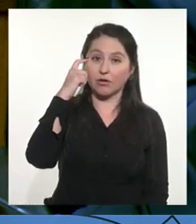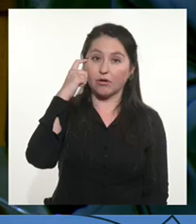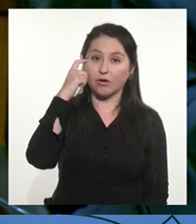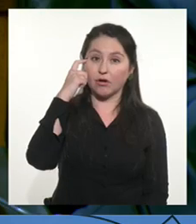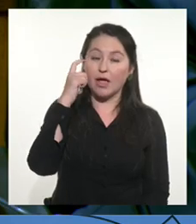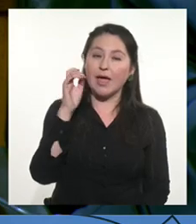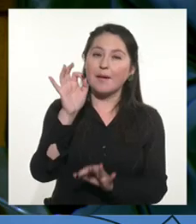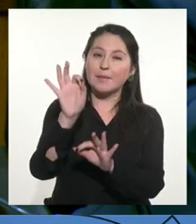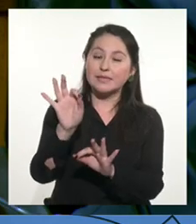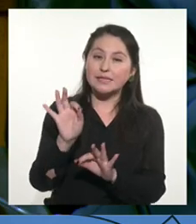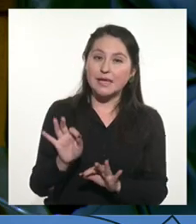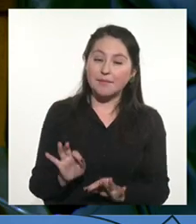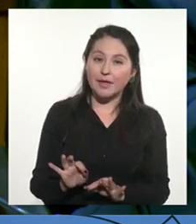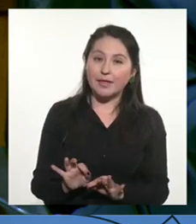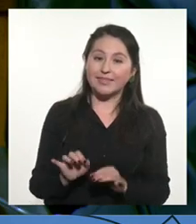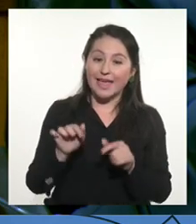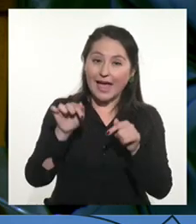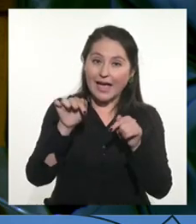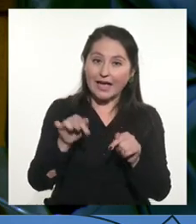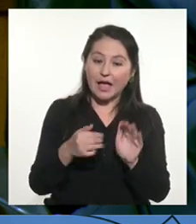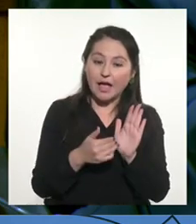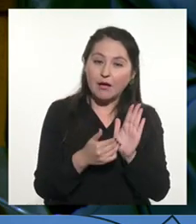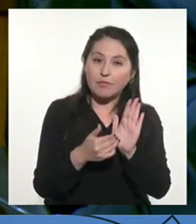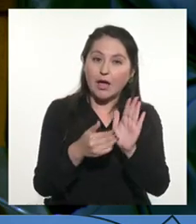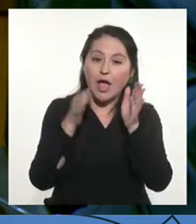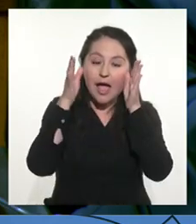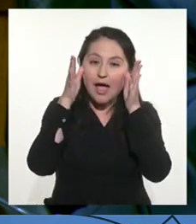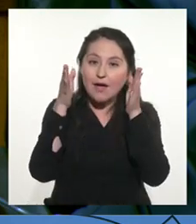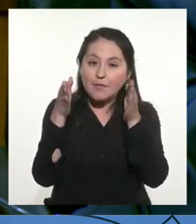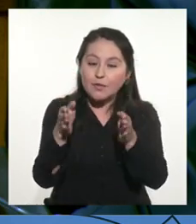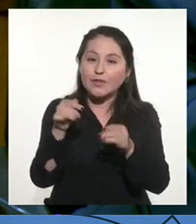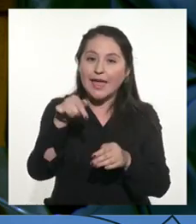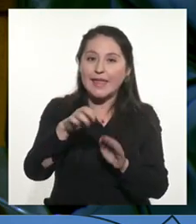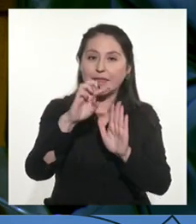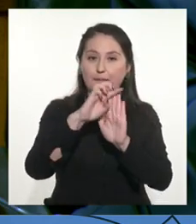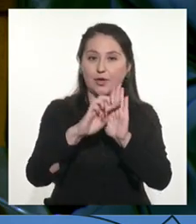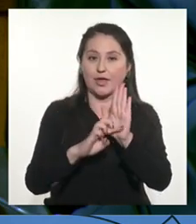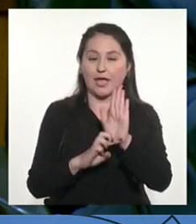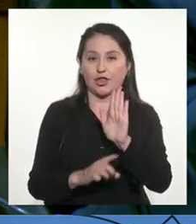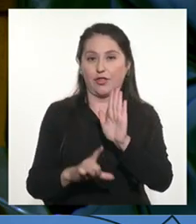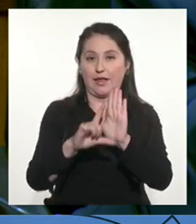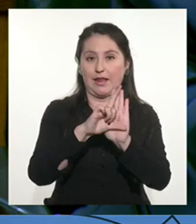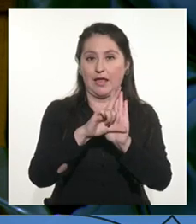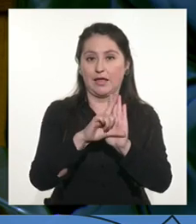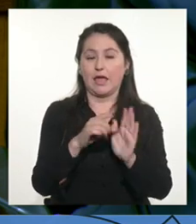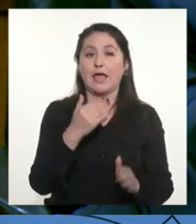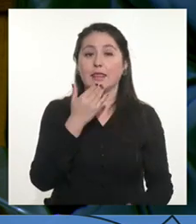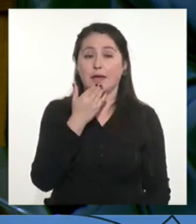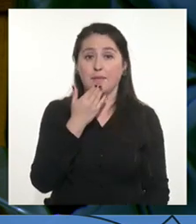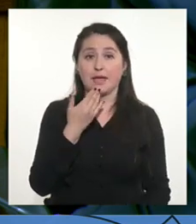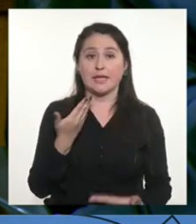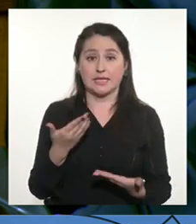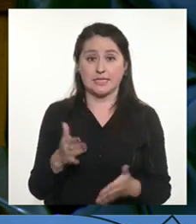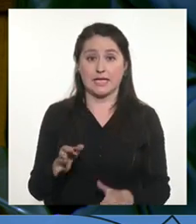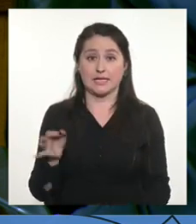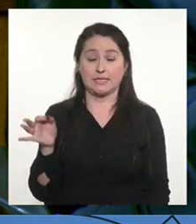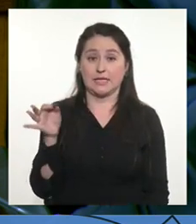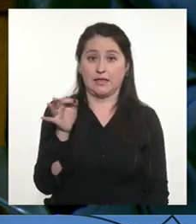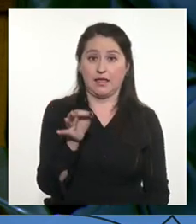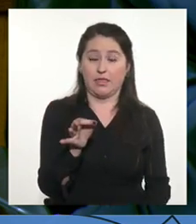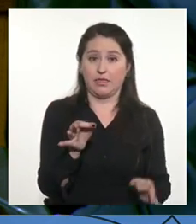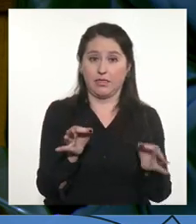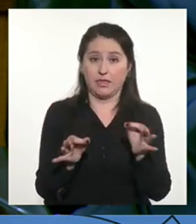precisamente acá apunta este proyecto de ley porque aquí también se ha dicho que ya nuestro propio sistema